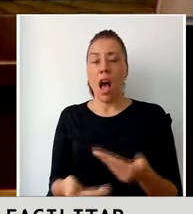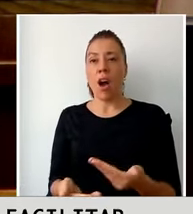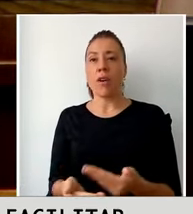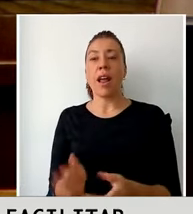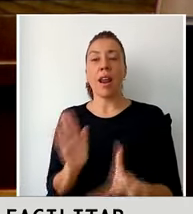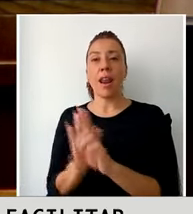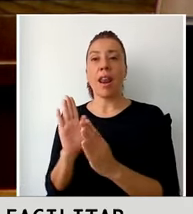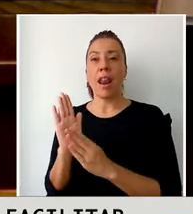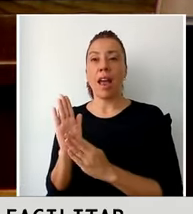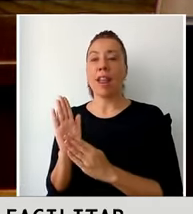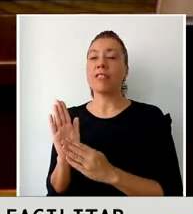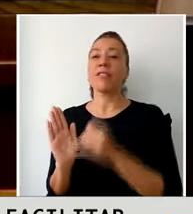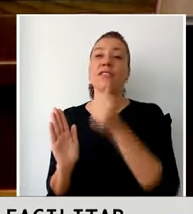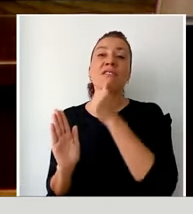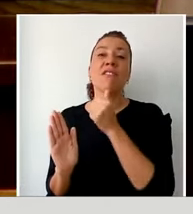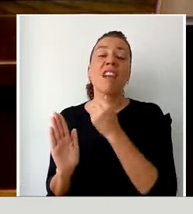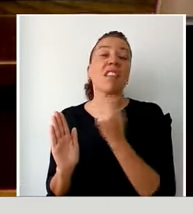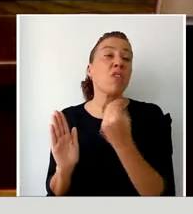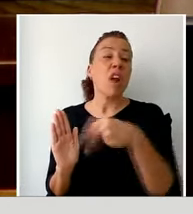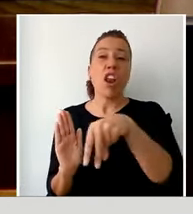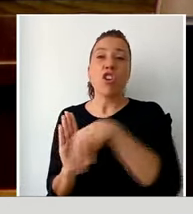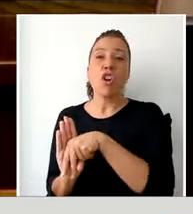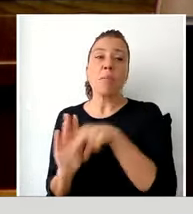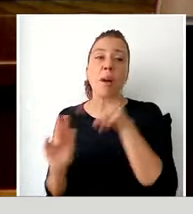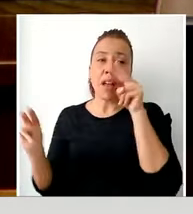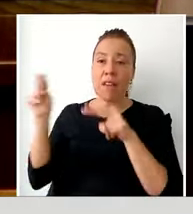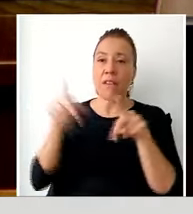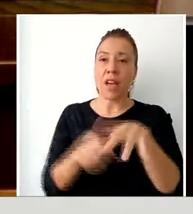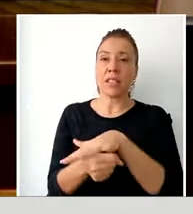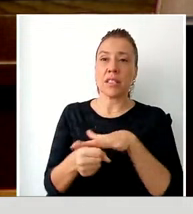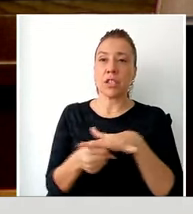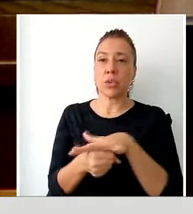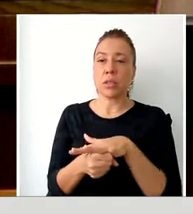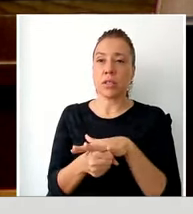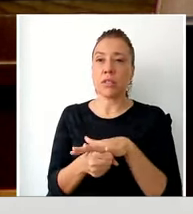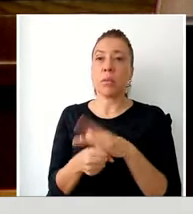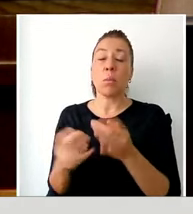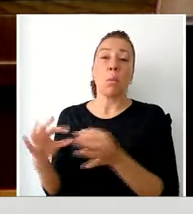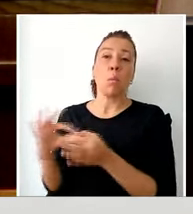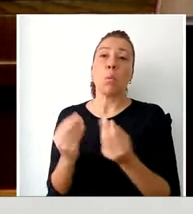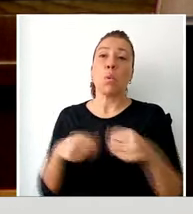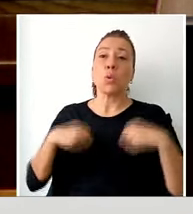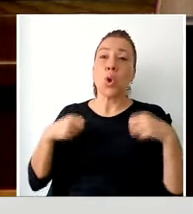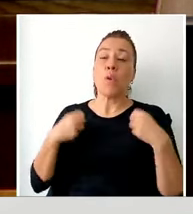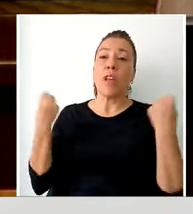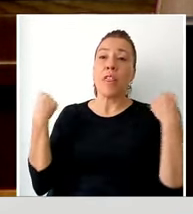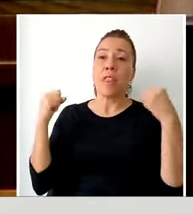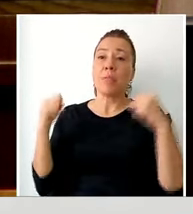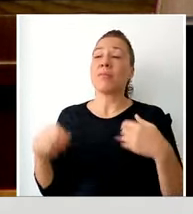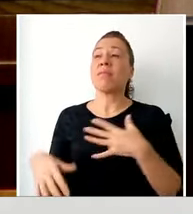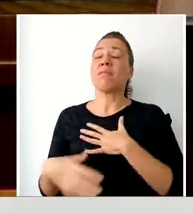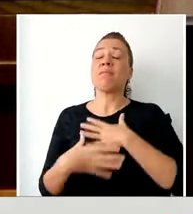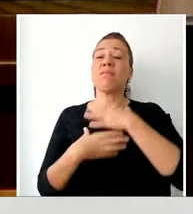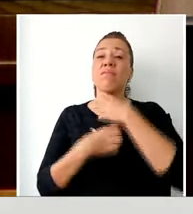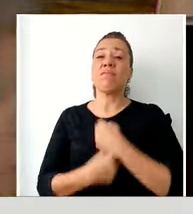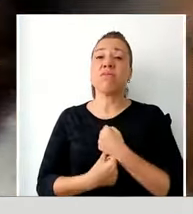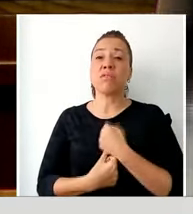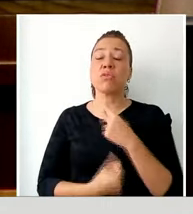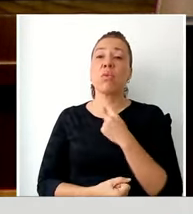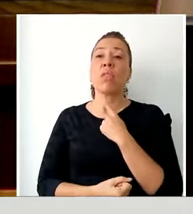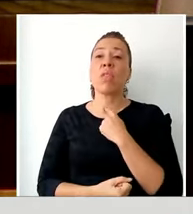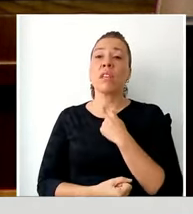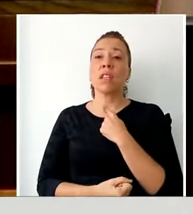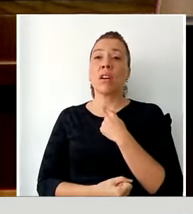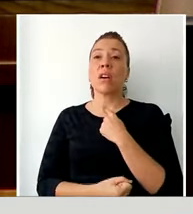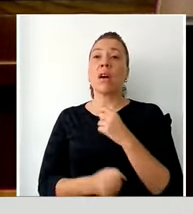carece una debida normativa que aborde esta situación y debido a esto muchos jóvenes deportistas también frustrados su aspiraciones y capacidades por